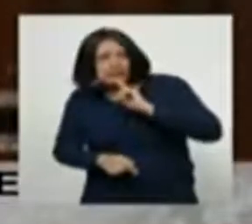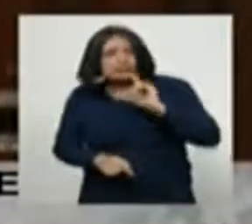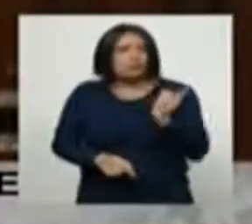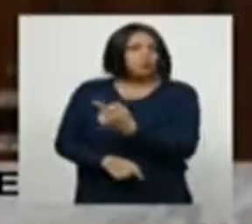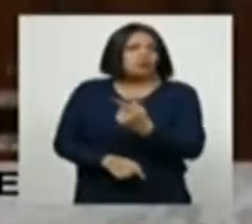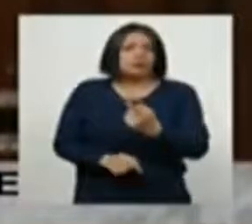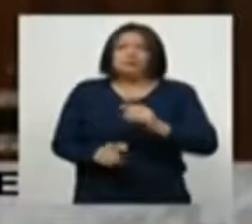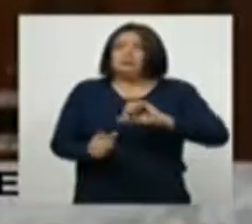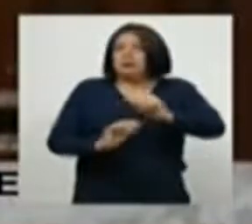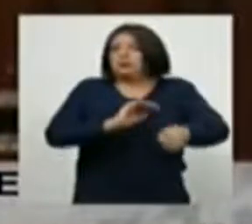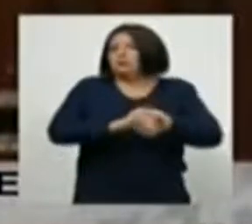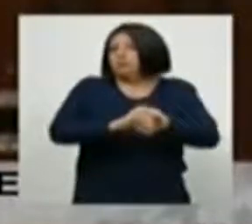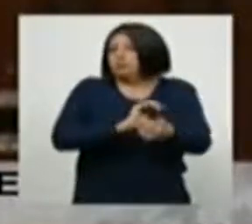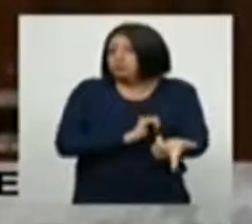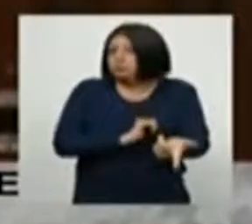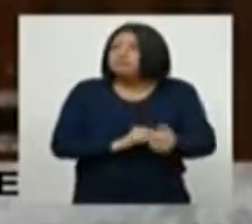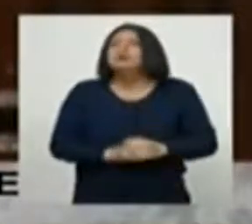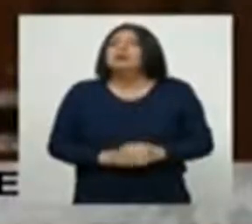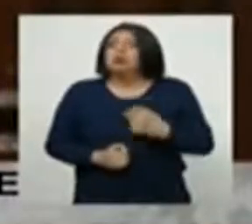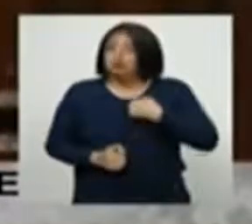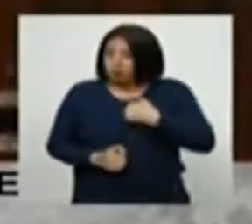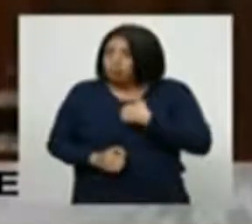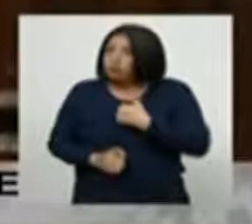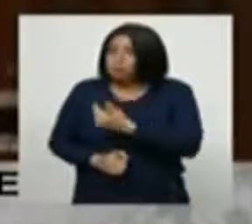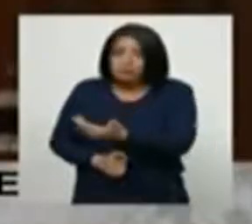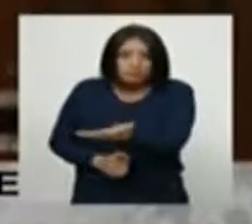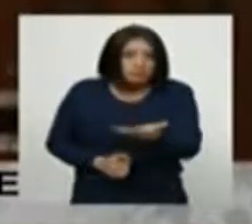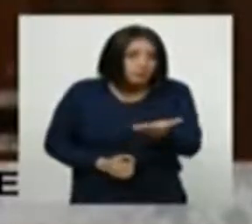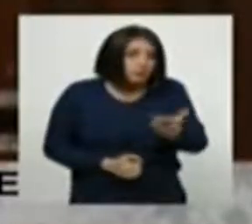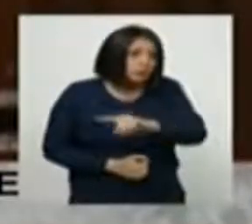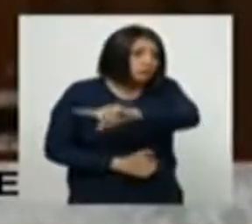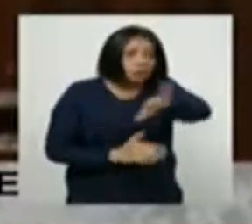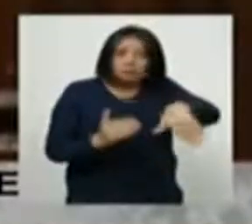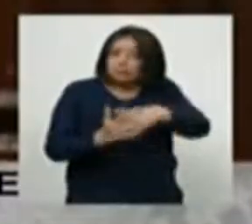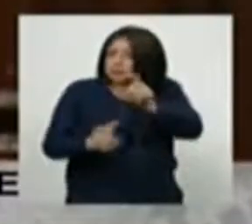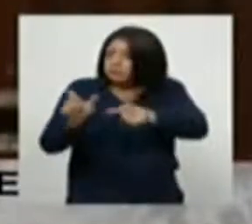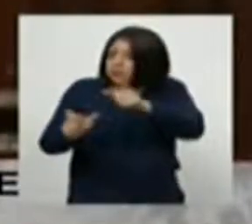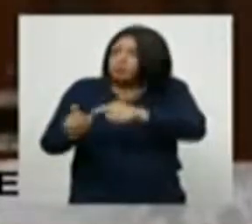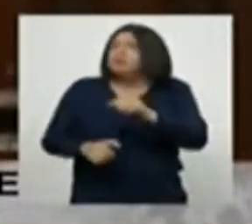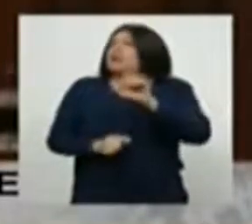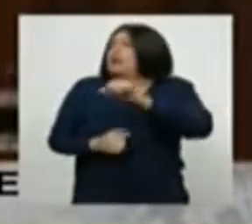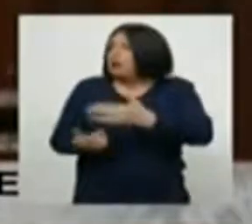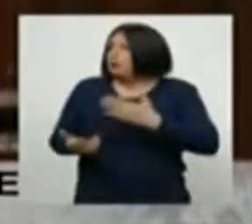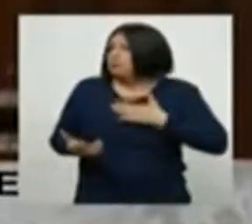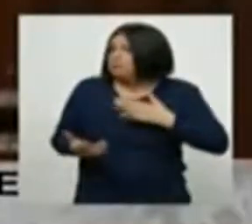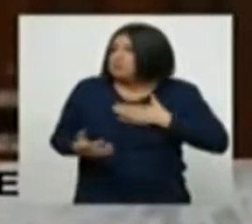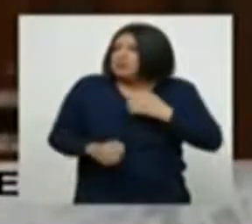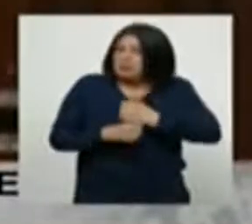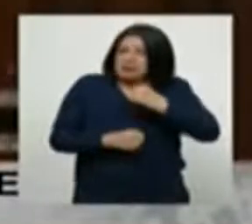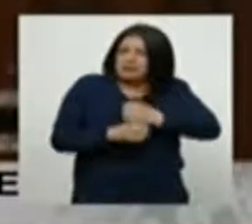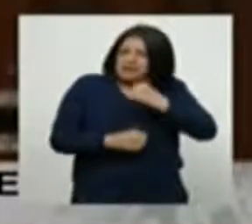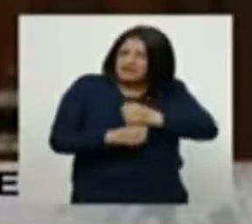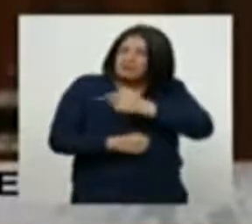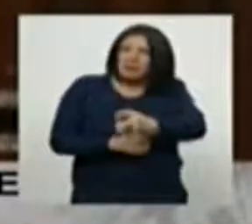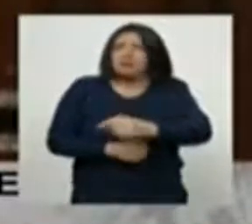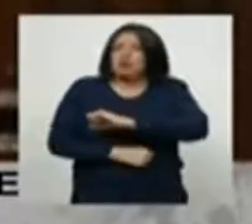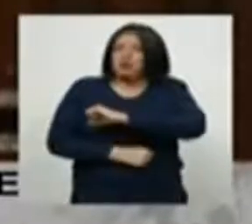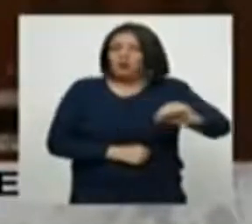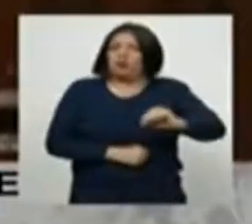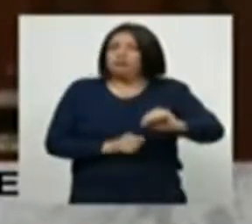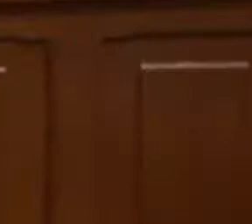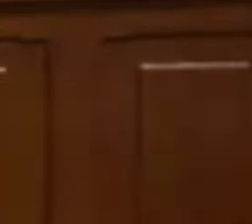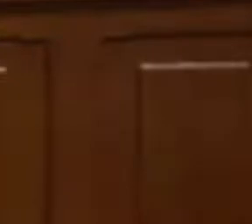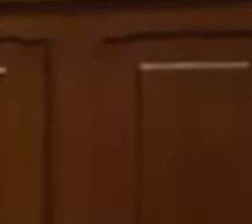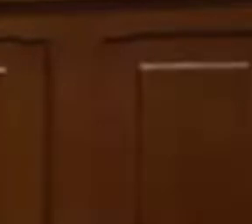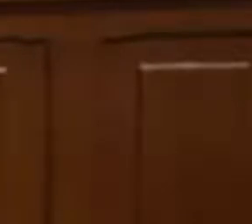corrupción. Los invito a todos a luchar conmigo contra este